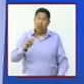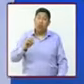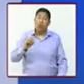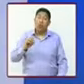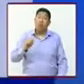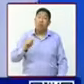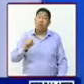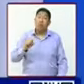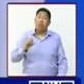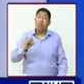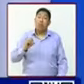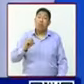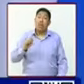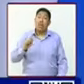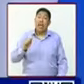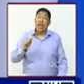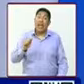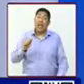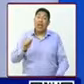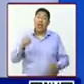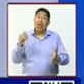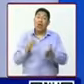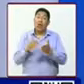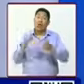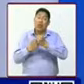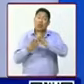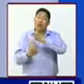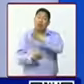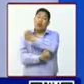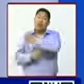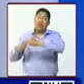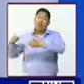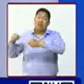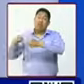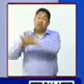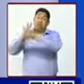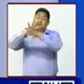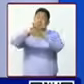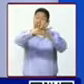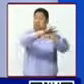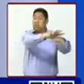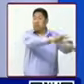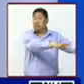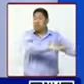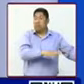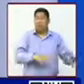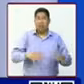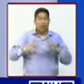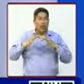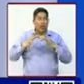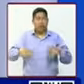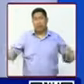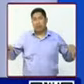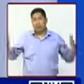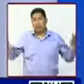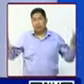un puente y dejó aisladas al menos 7 comunidades en Colombia. Y las fuertes lluvias provocaron derrumbes en el trayecto a estos